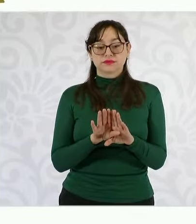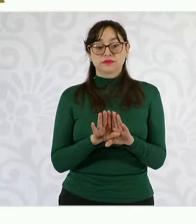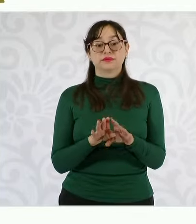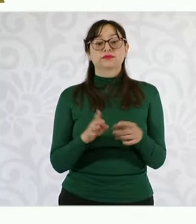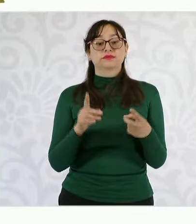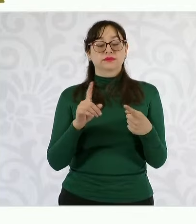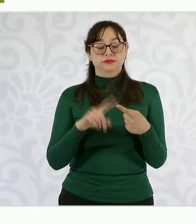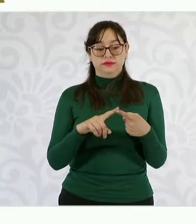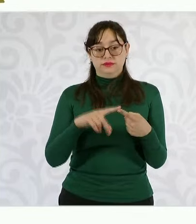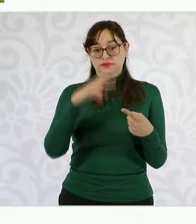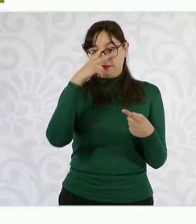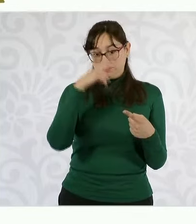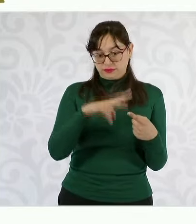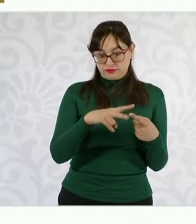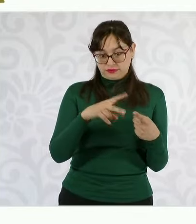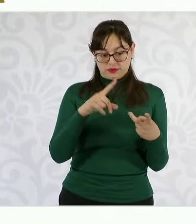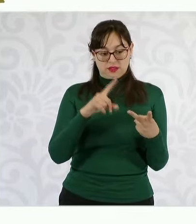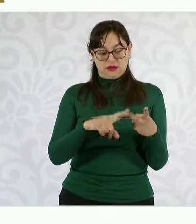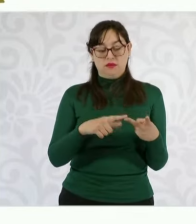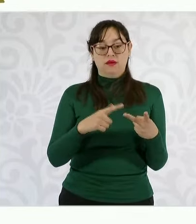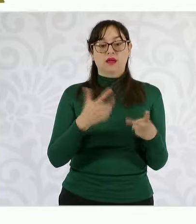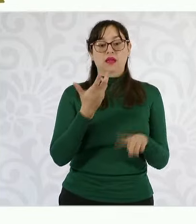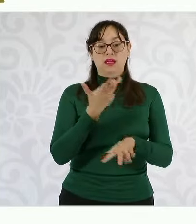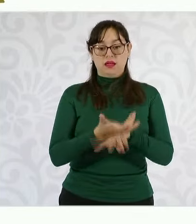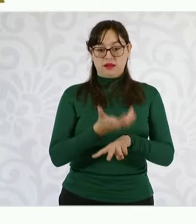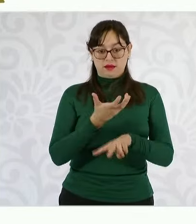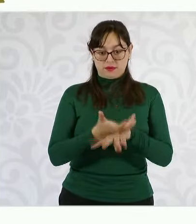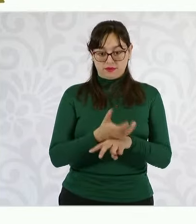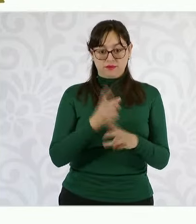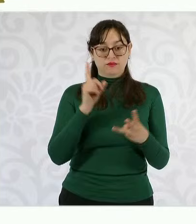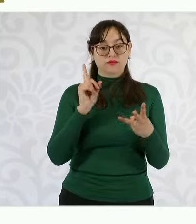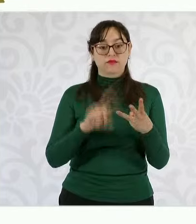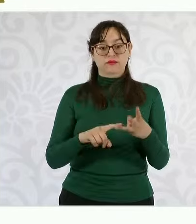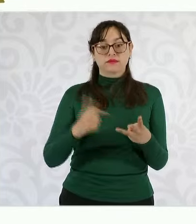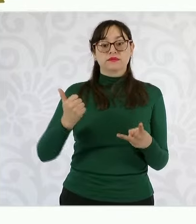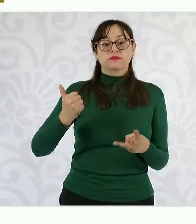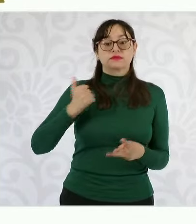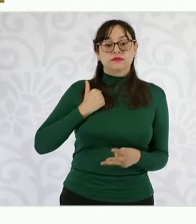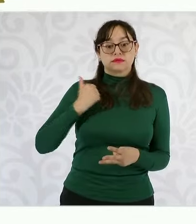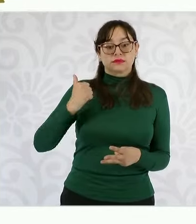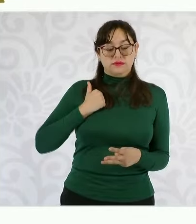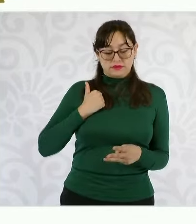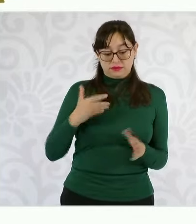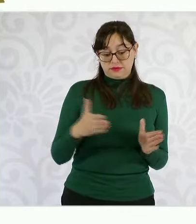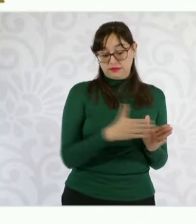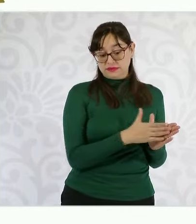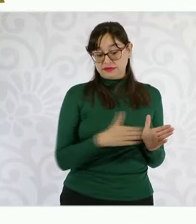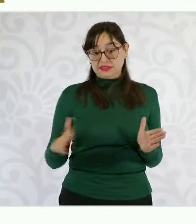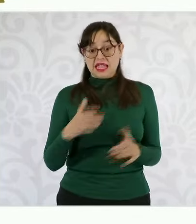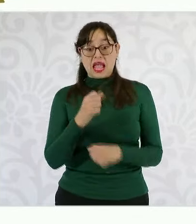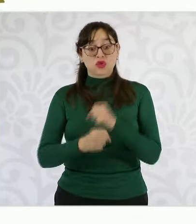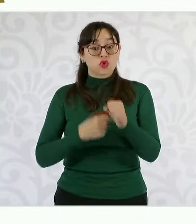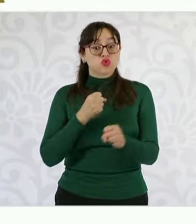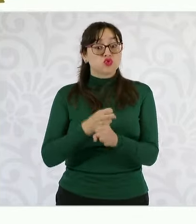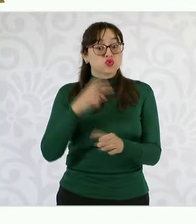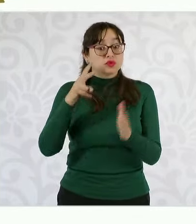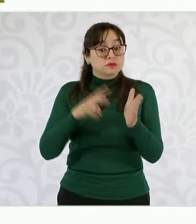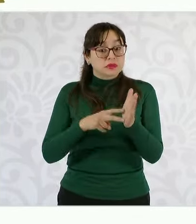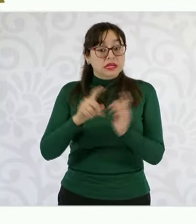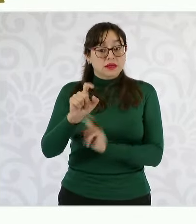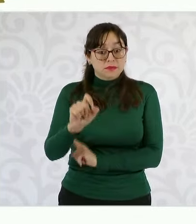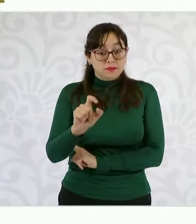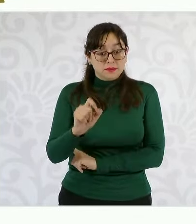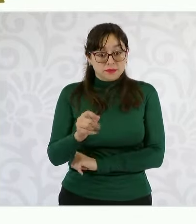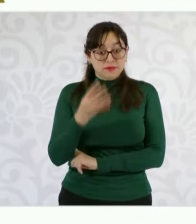México, Estados Unidos y Canadá, de enero a septiembre de este año,